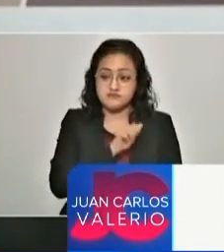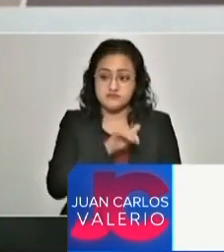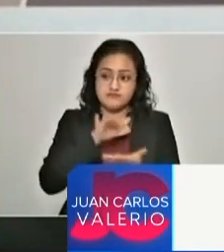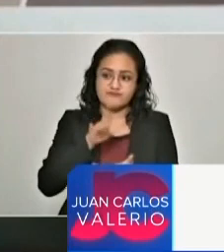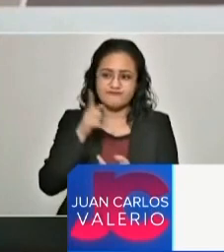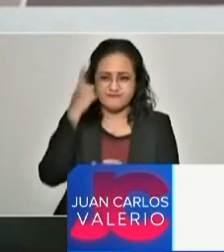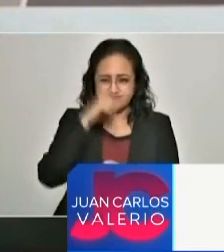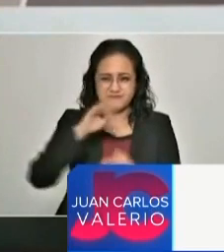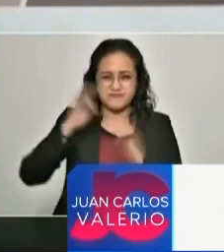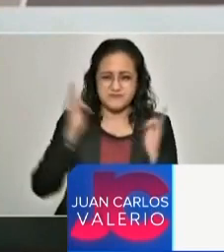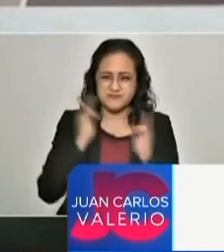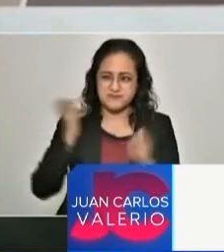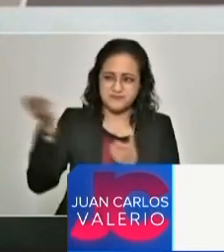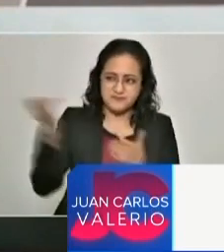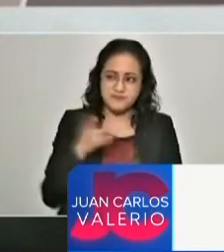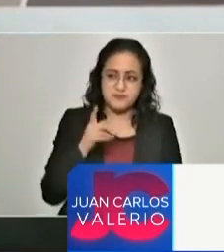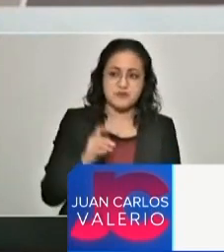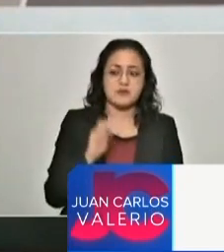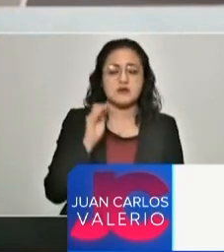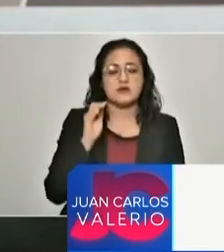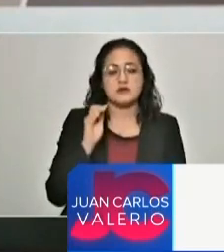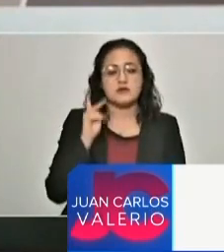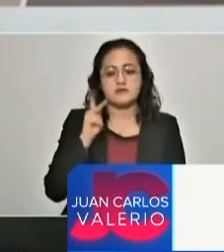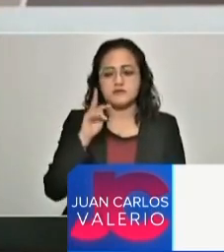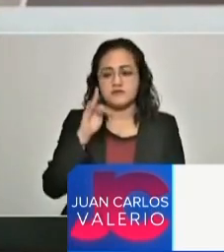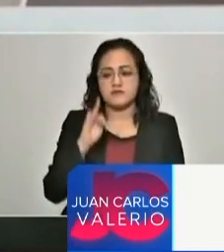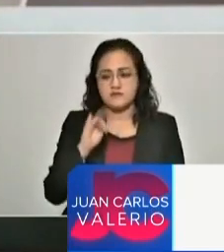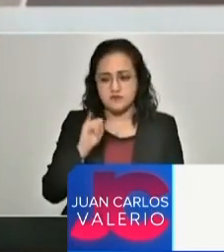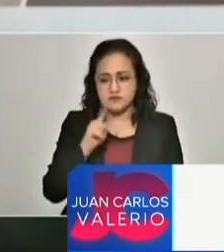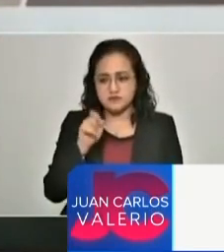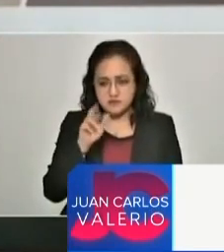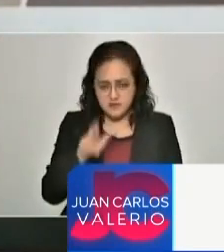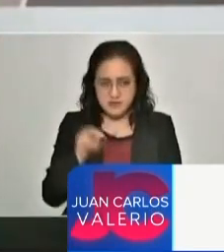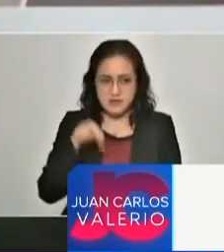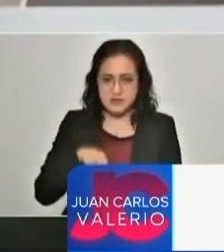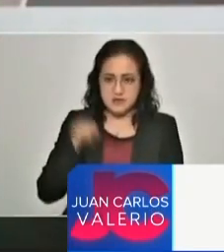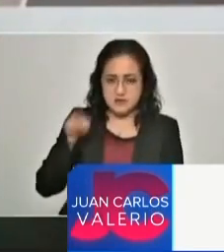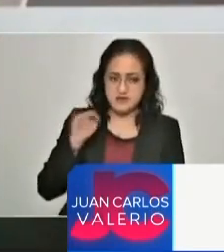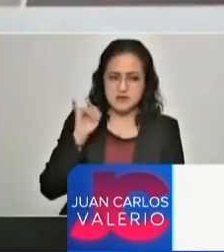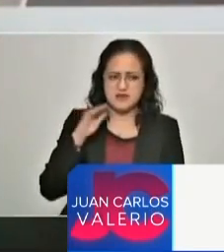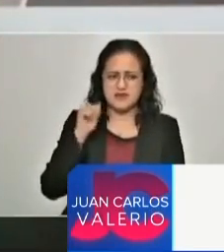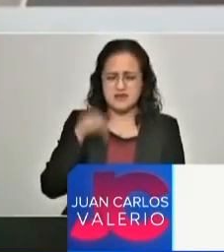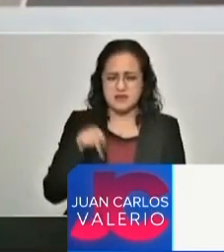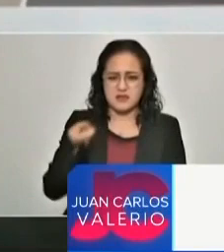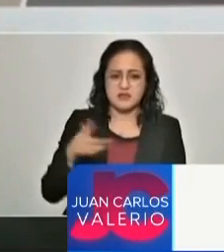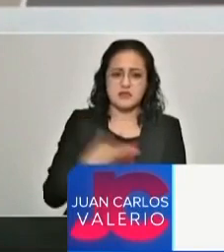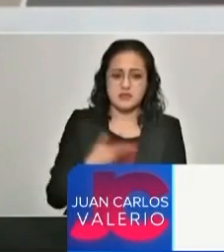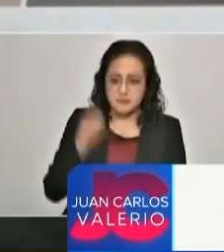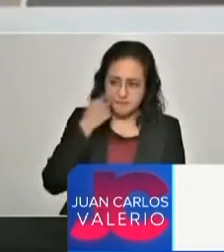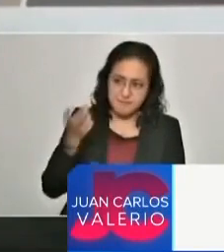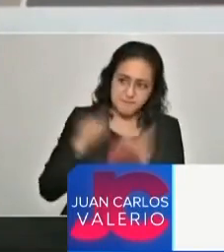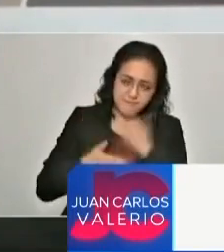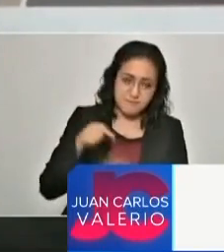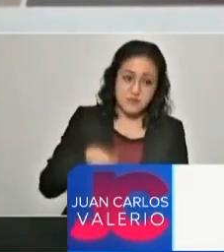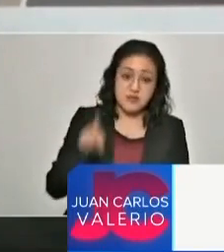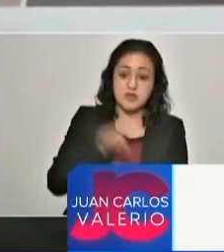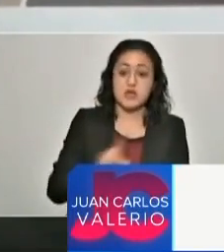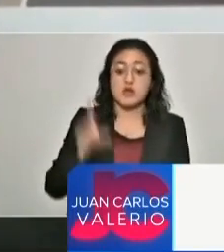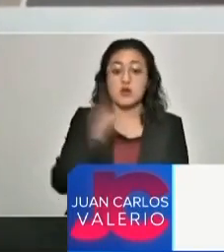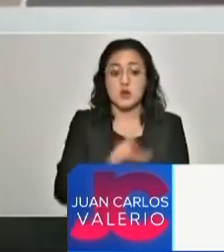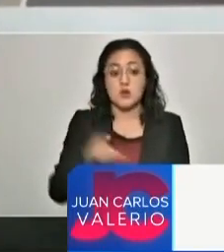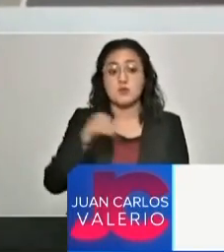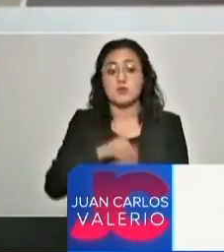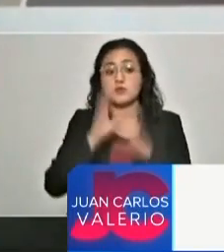por vacunas facer a el incan lo tienen el incan y a partir del lunes estaremos